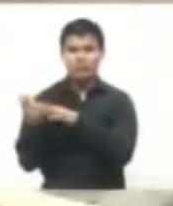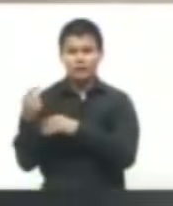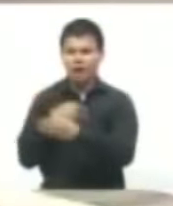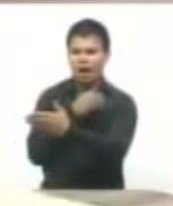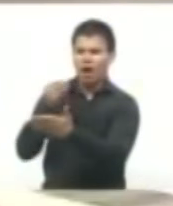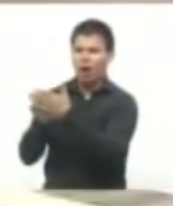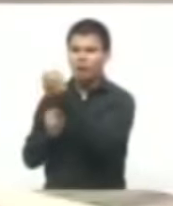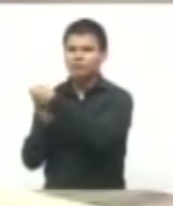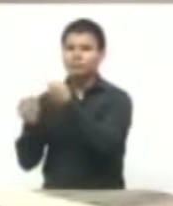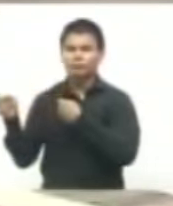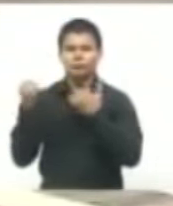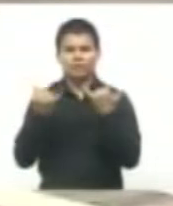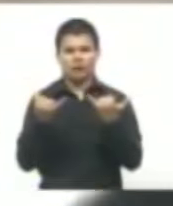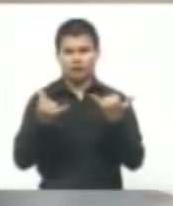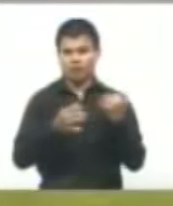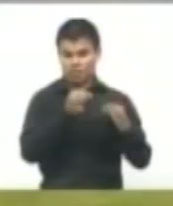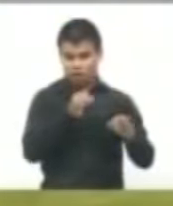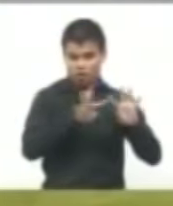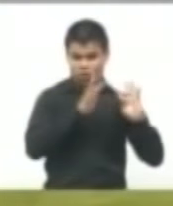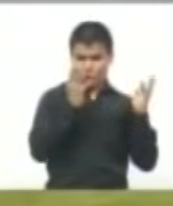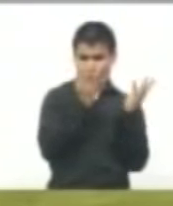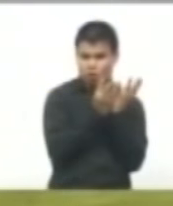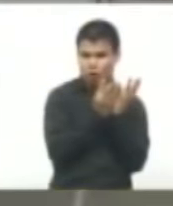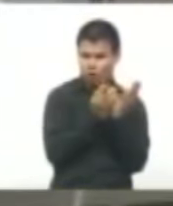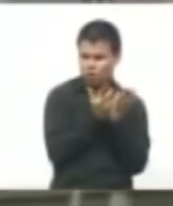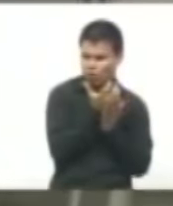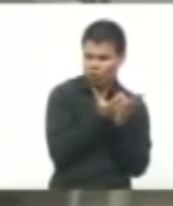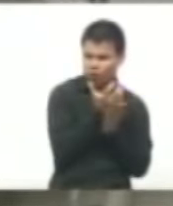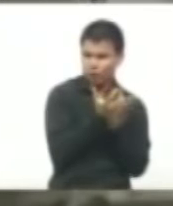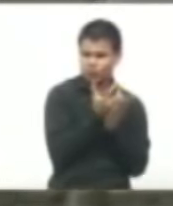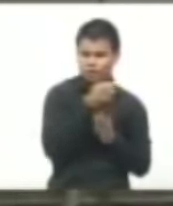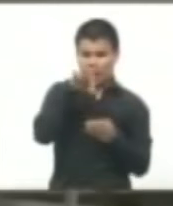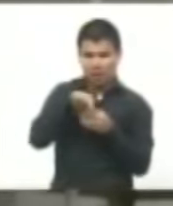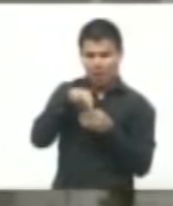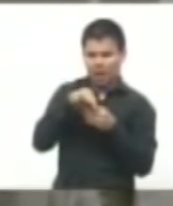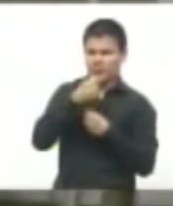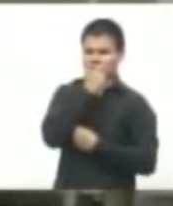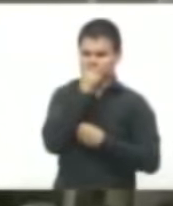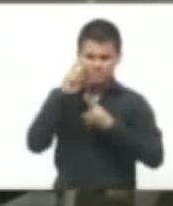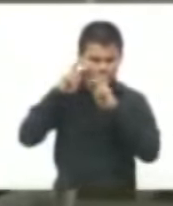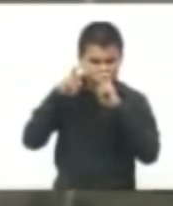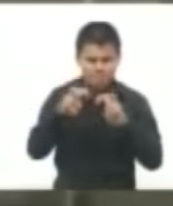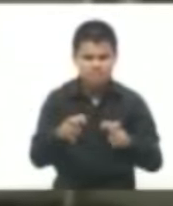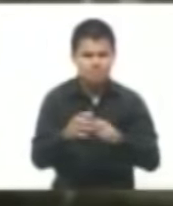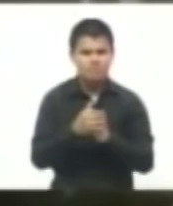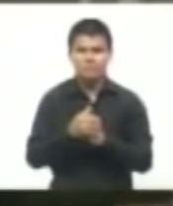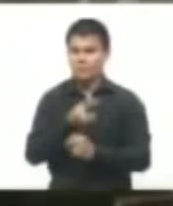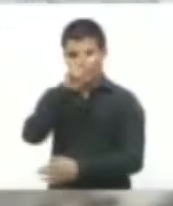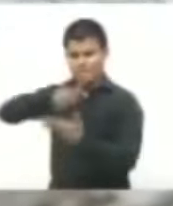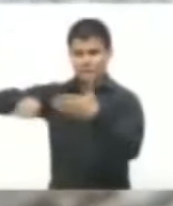Electoral adelanta investigaciones, ya que está prohibido que empresas extranjeras financien campañas electorales.